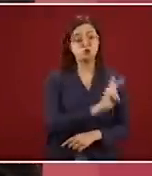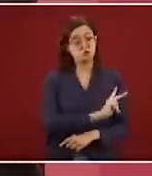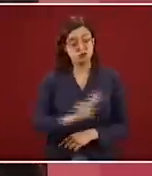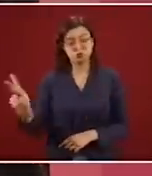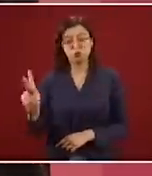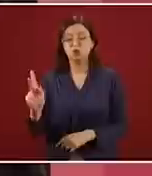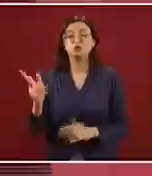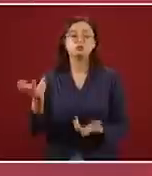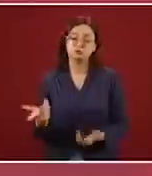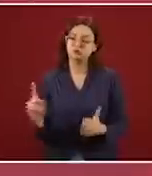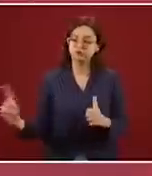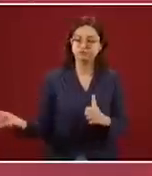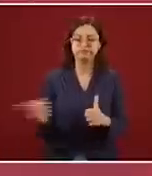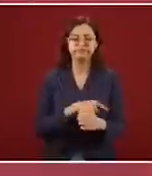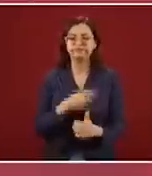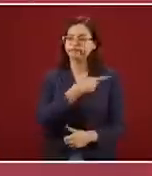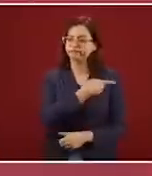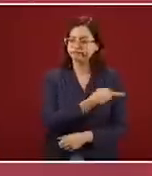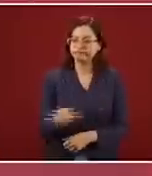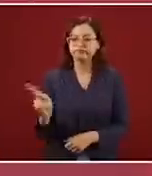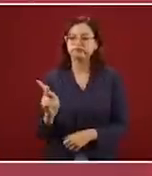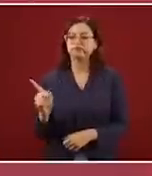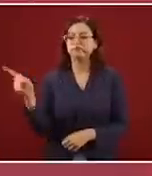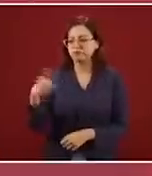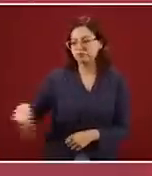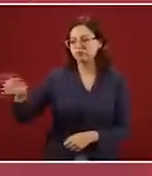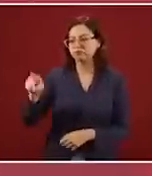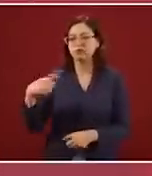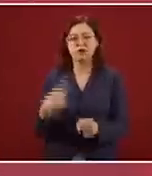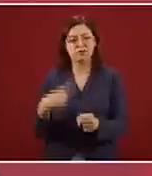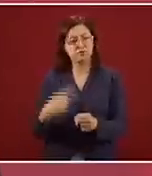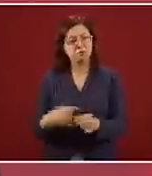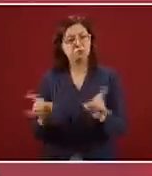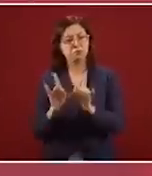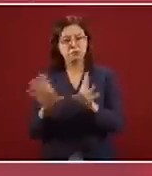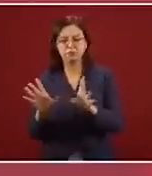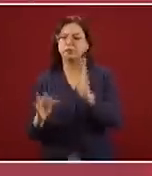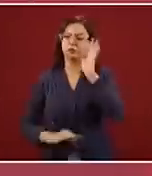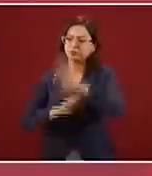desde luego los más pobres, tengan posibilidad de curarse, de atenderse